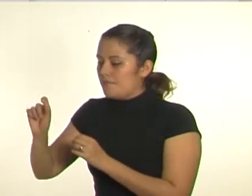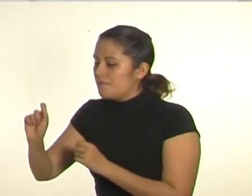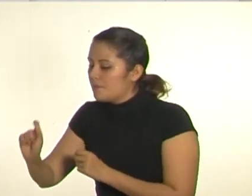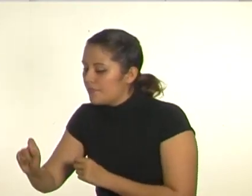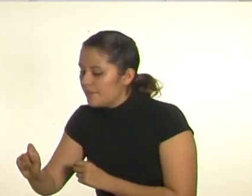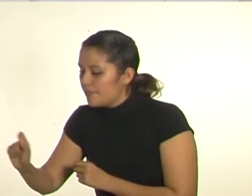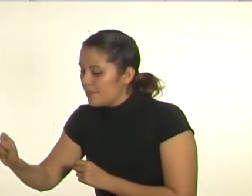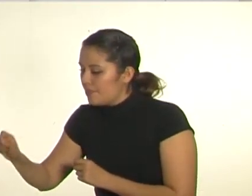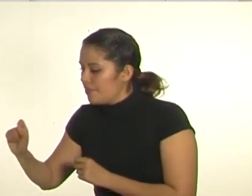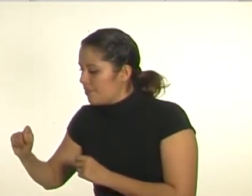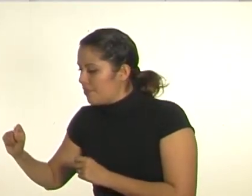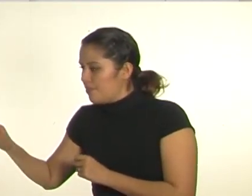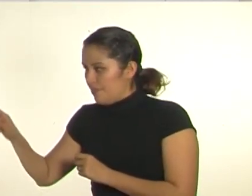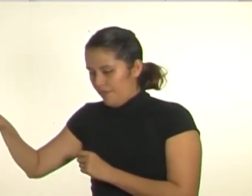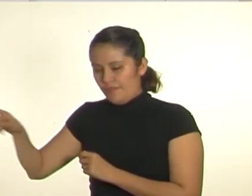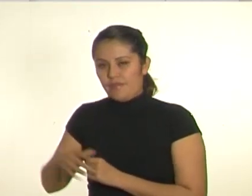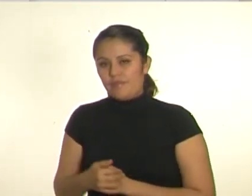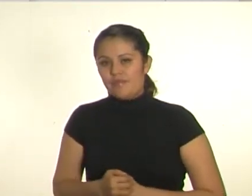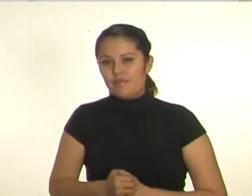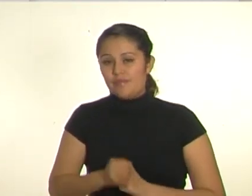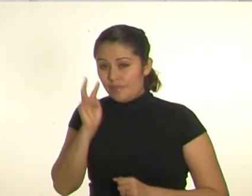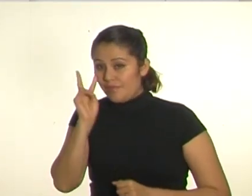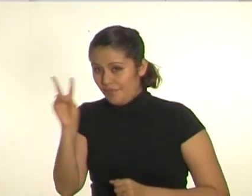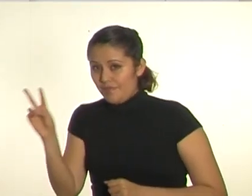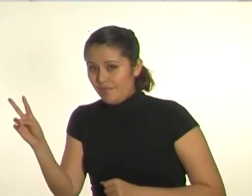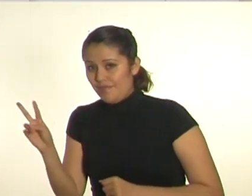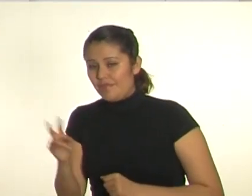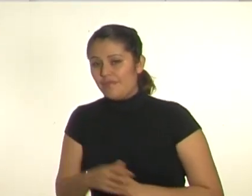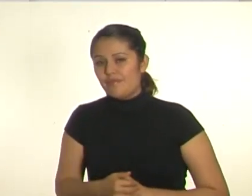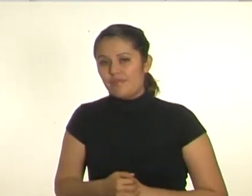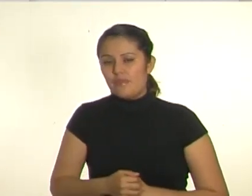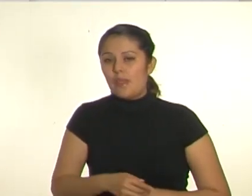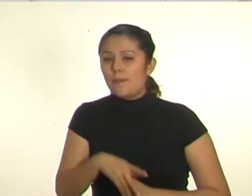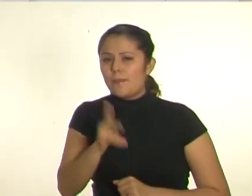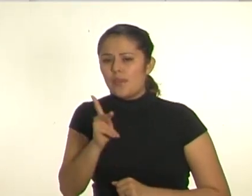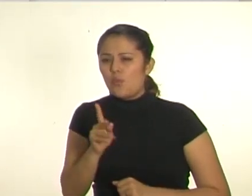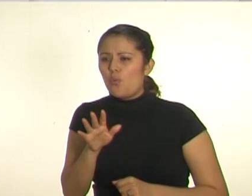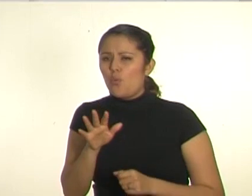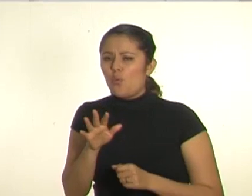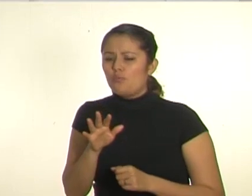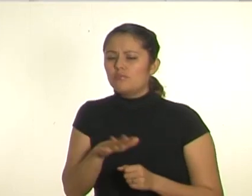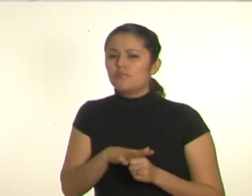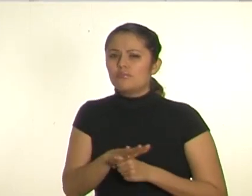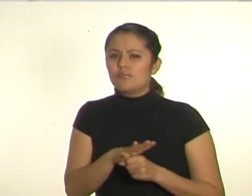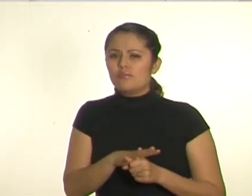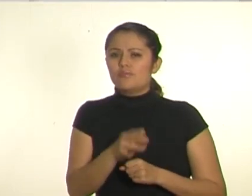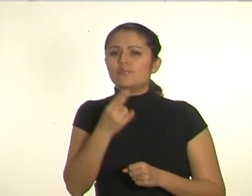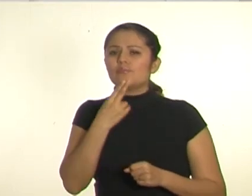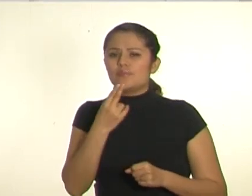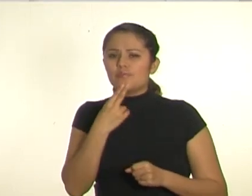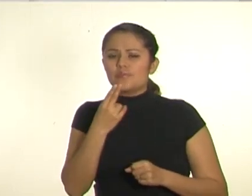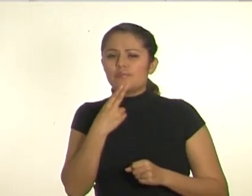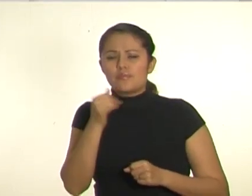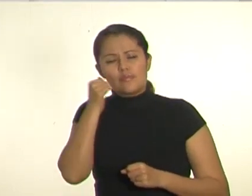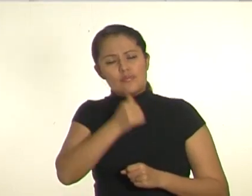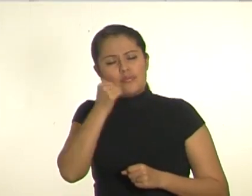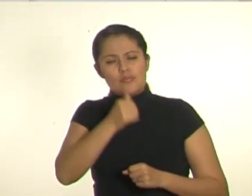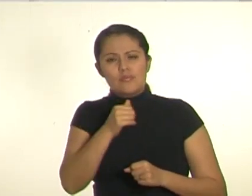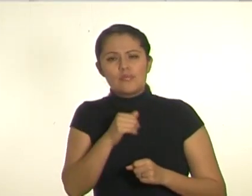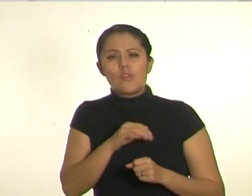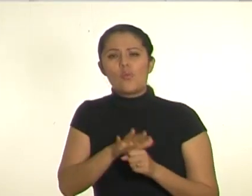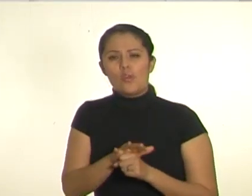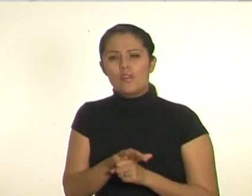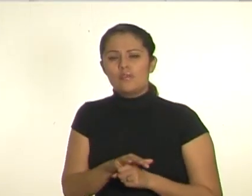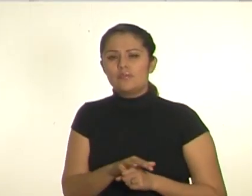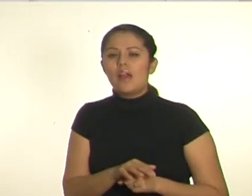esto. Bien, pero lo correcto es utilizar este tipo de comillas